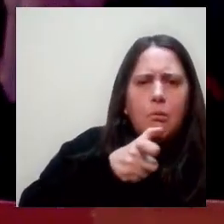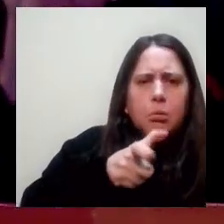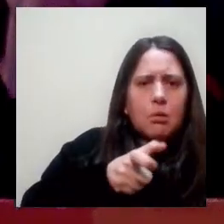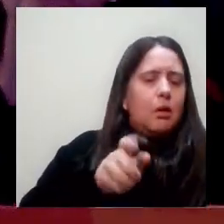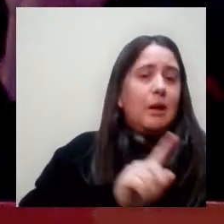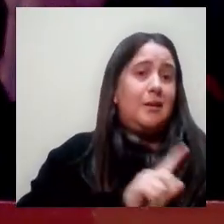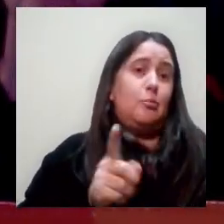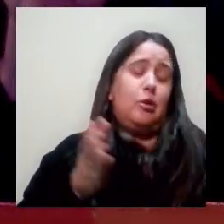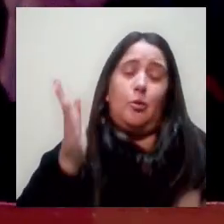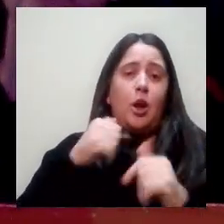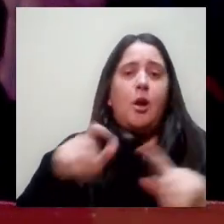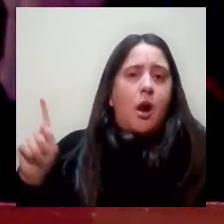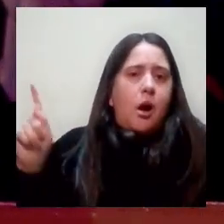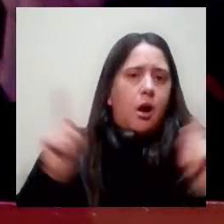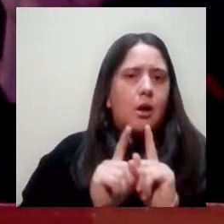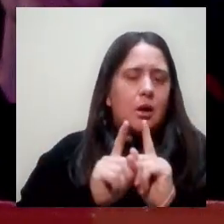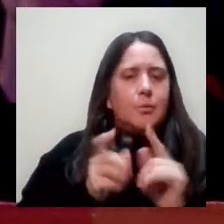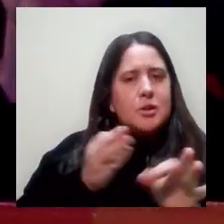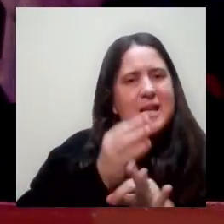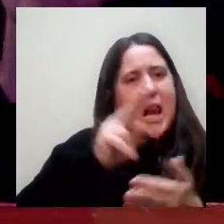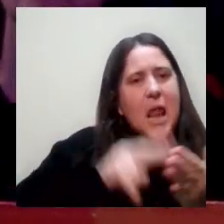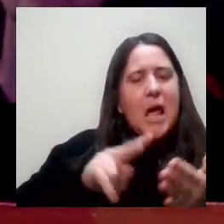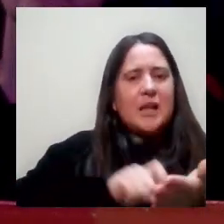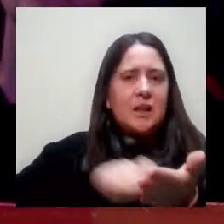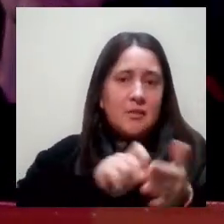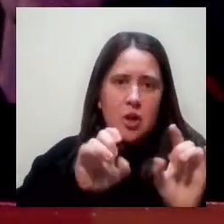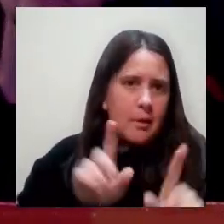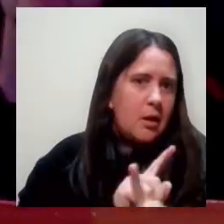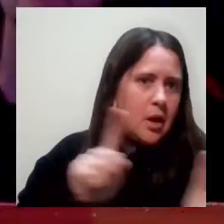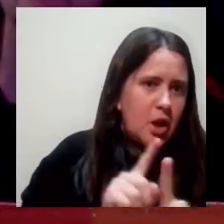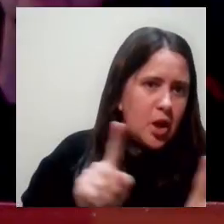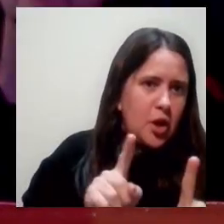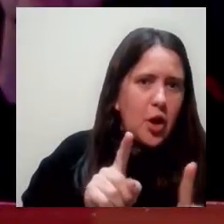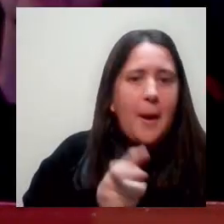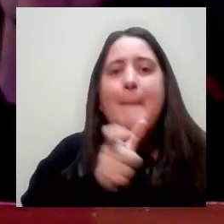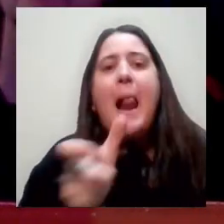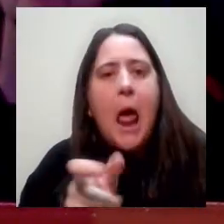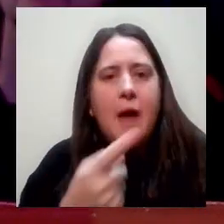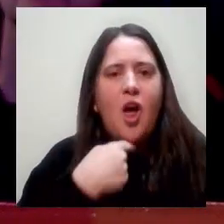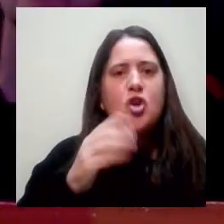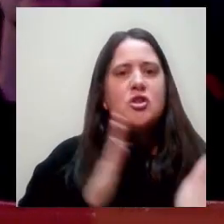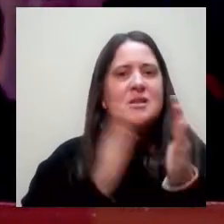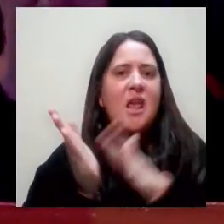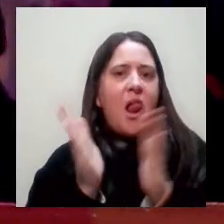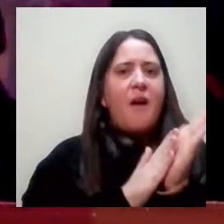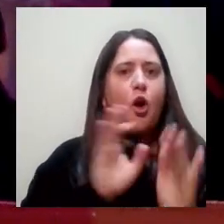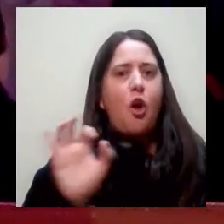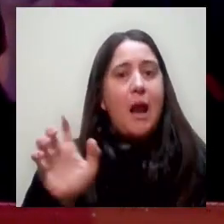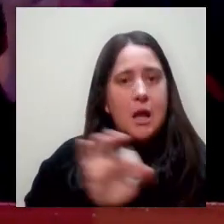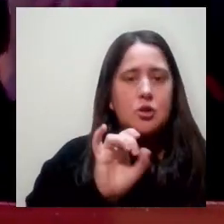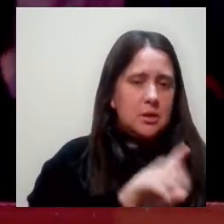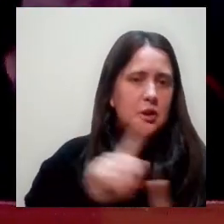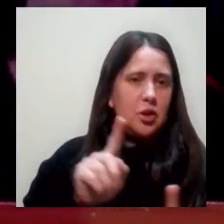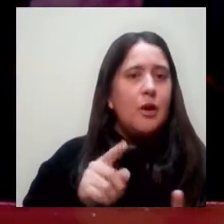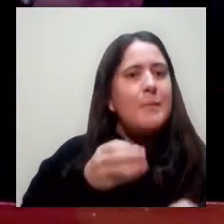pudiera reducir la alfabetización a la pura enseñanza de la palabra, de las sílabas o de las letras. Enseñanza